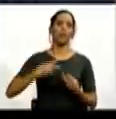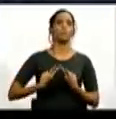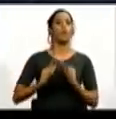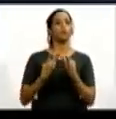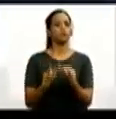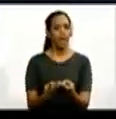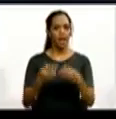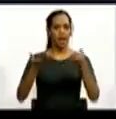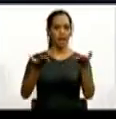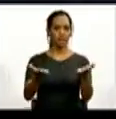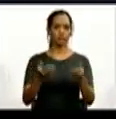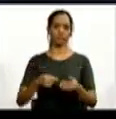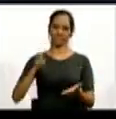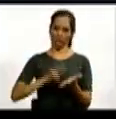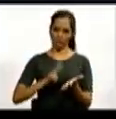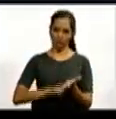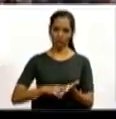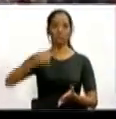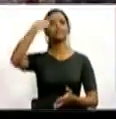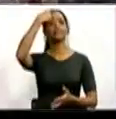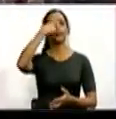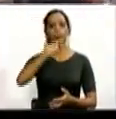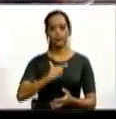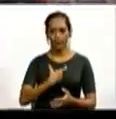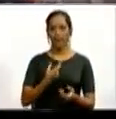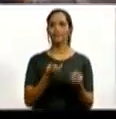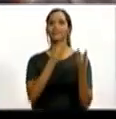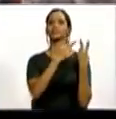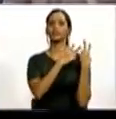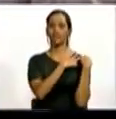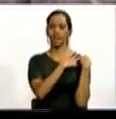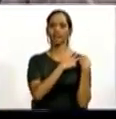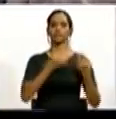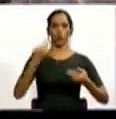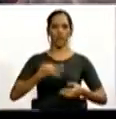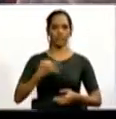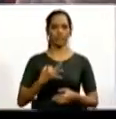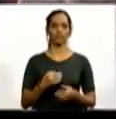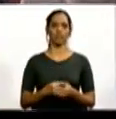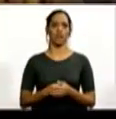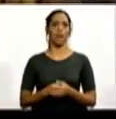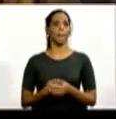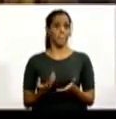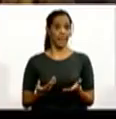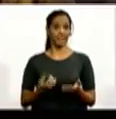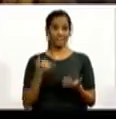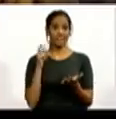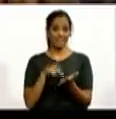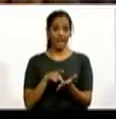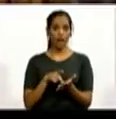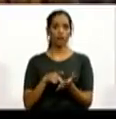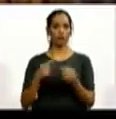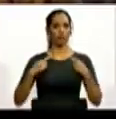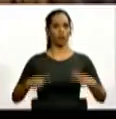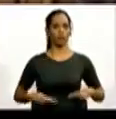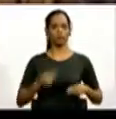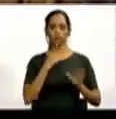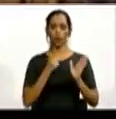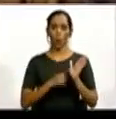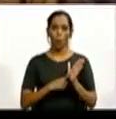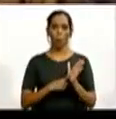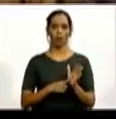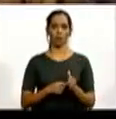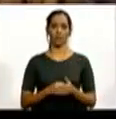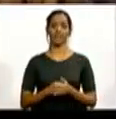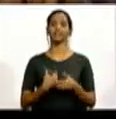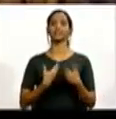a esto, de verdad, seriedad, responsabilidad y honestidad en las cuestiones, porque si llegaron los recursos, que se cumpla con eso y